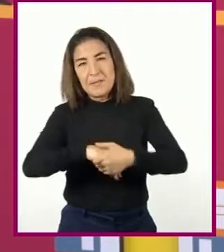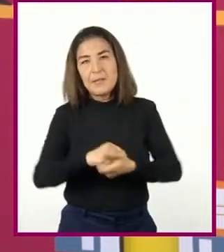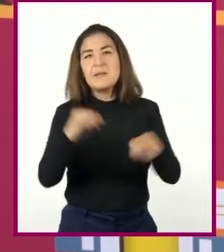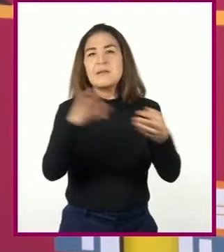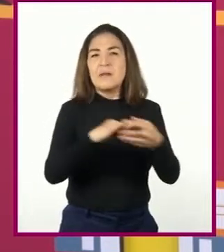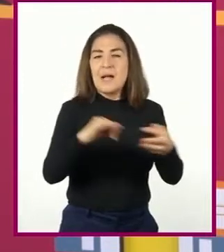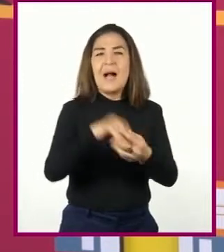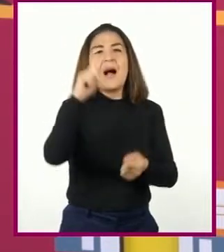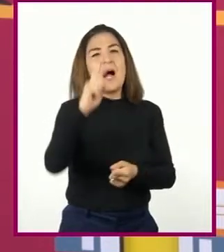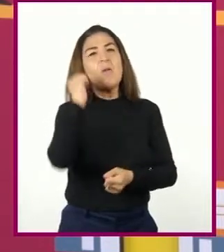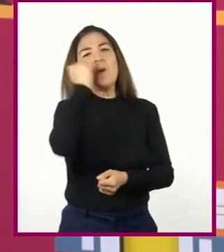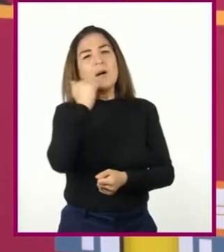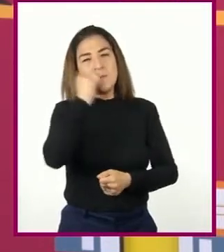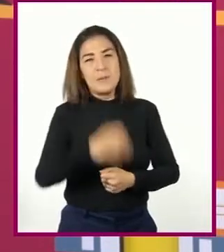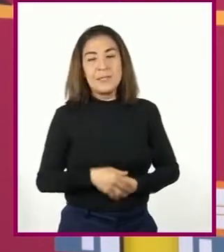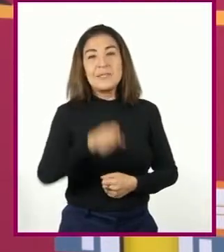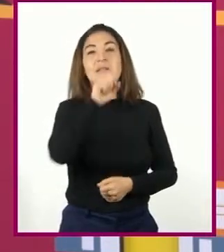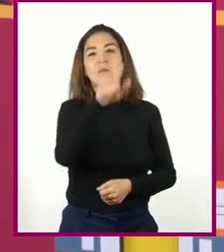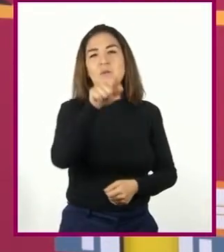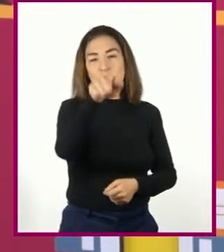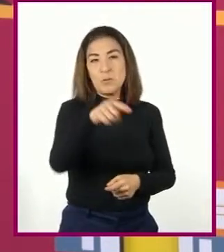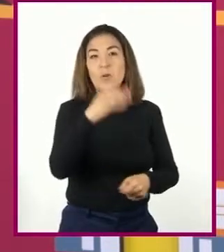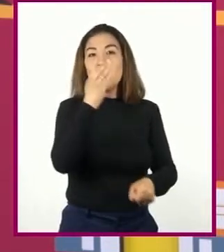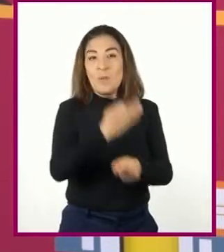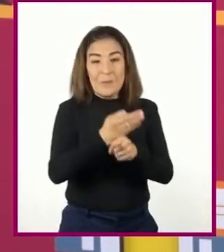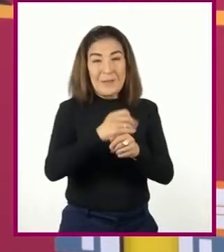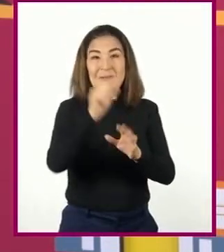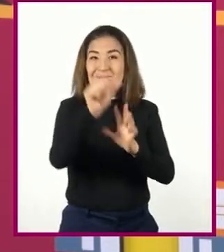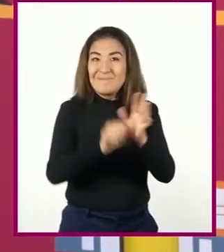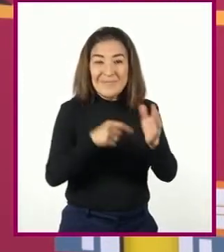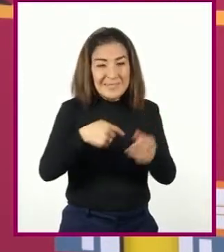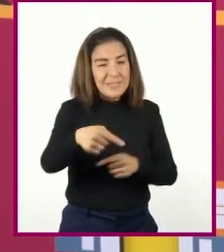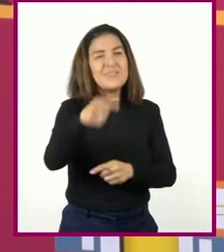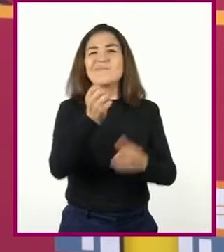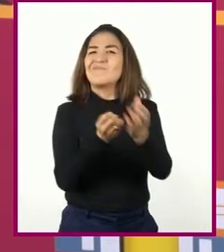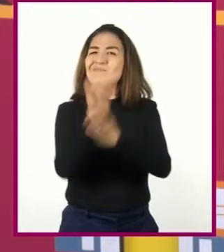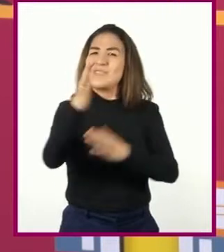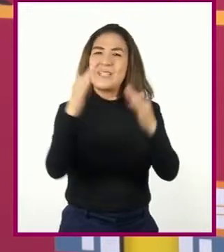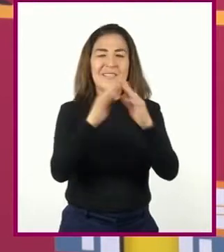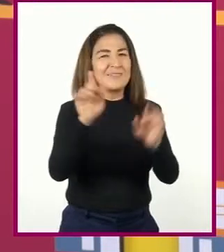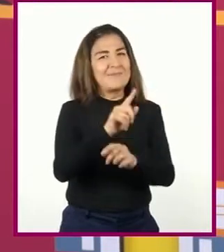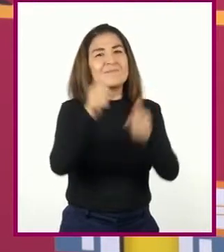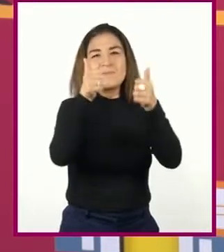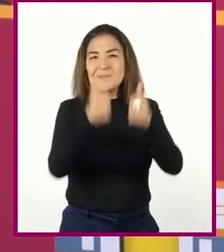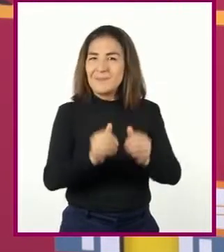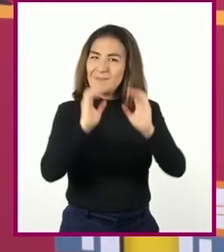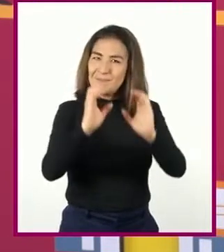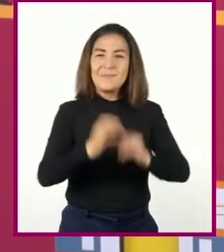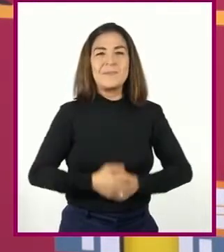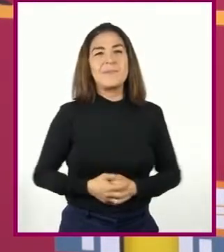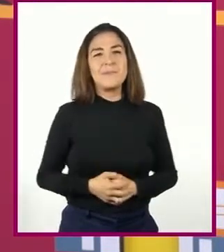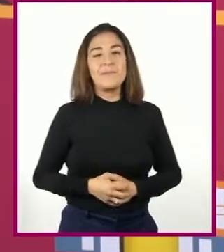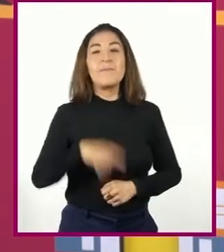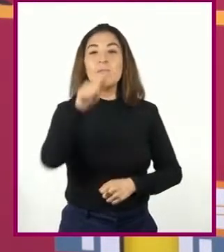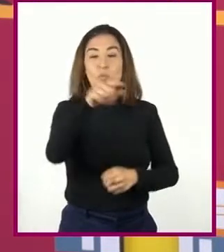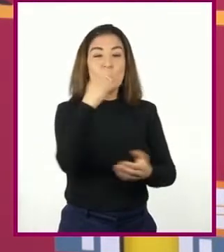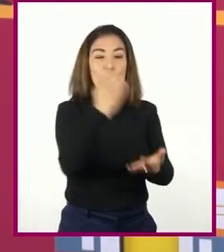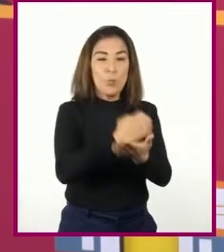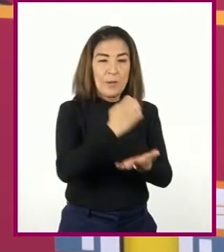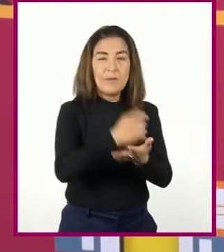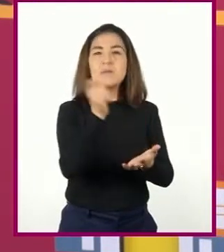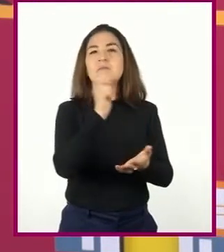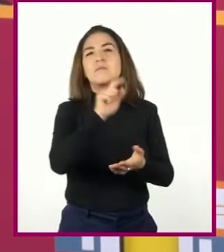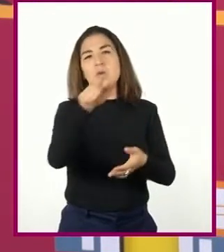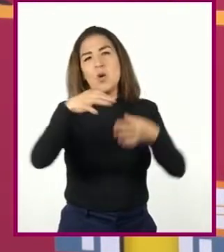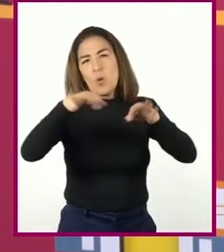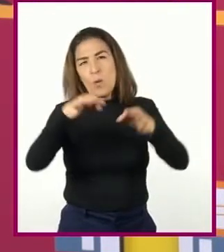agua y jabón y, en la medida de lo posible, en estos meses eviten salir de casa. Deberán tener a la mano su cuaderno o una